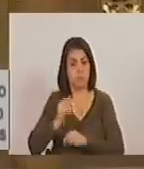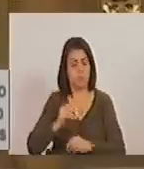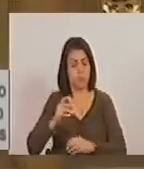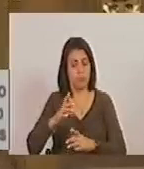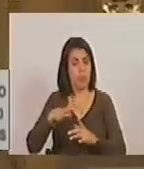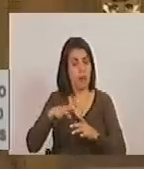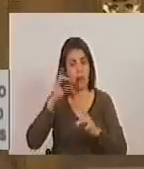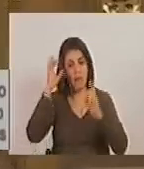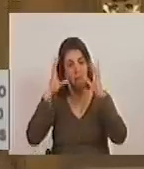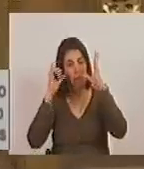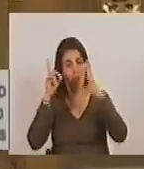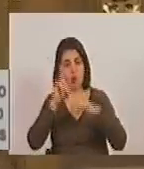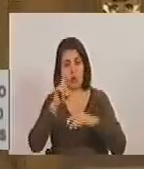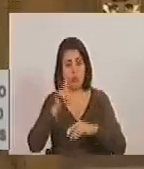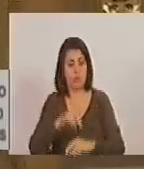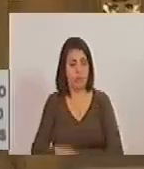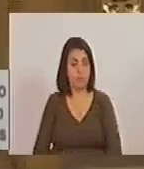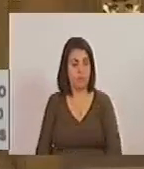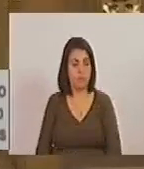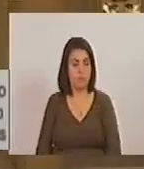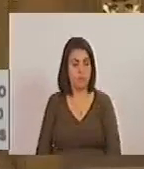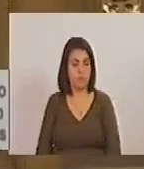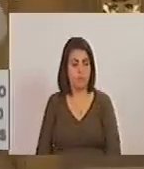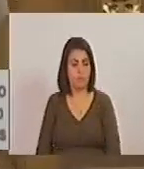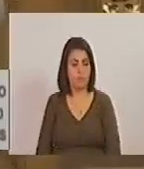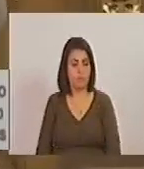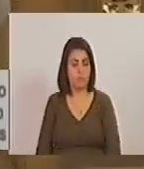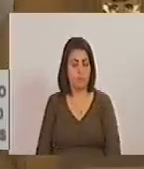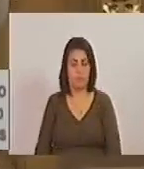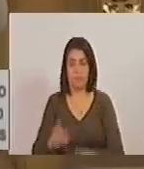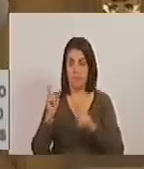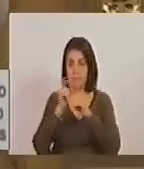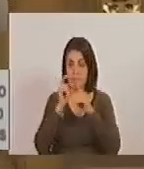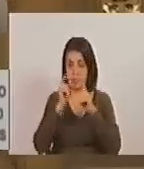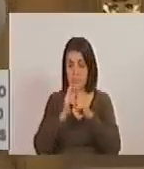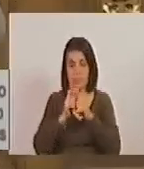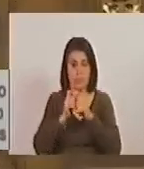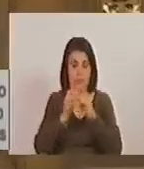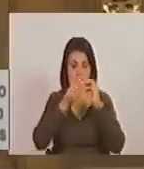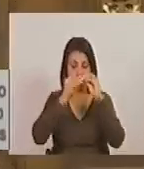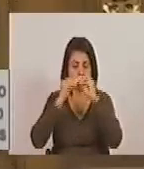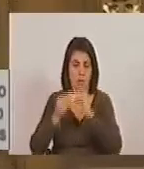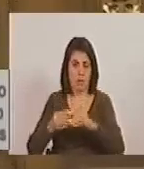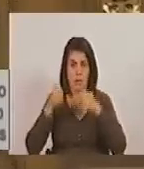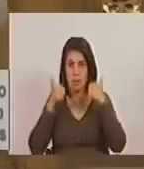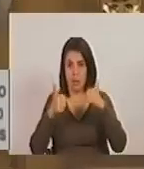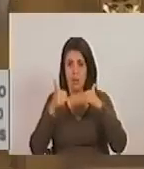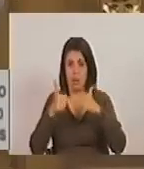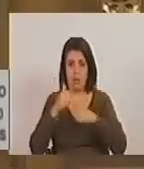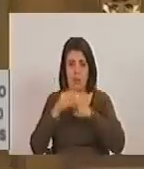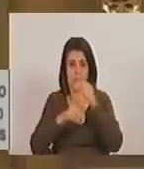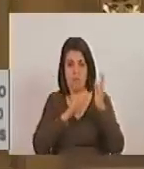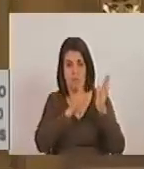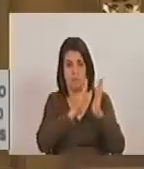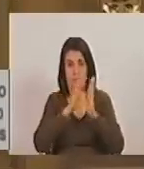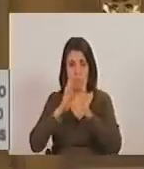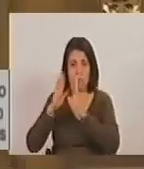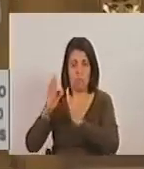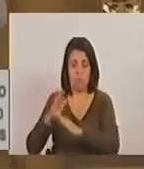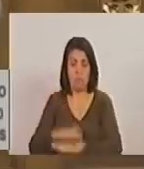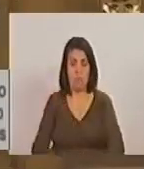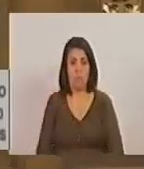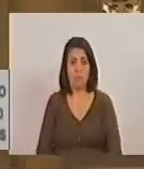cabellos, cosa que no tengo, por cierto, sino un concepto bien elaborado, bien estructurado,